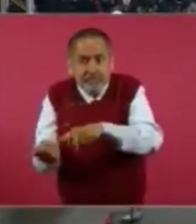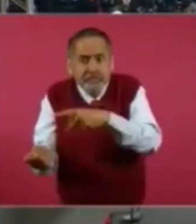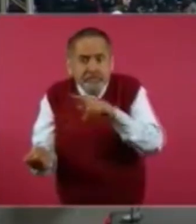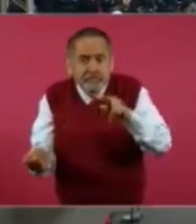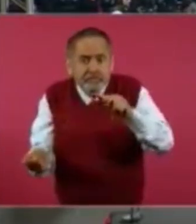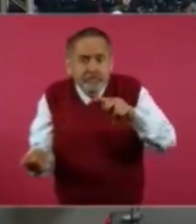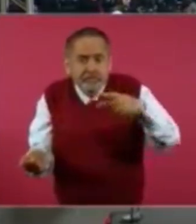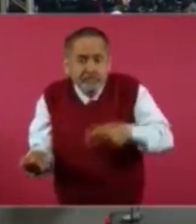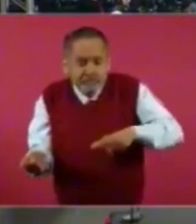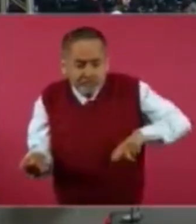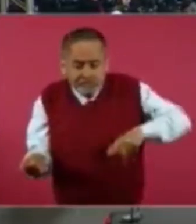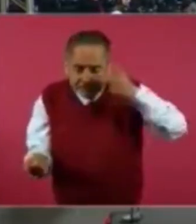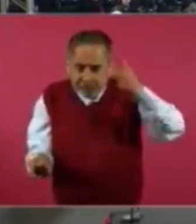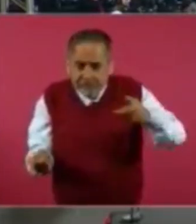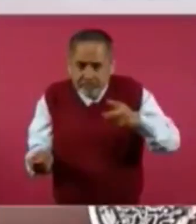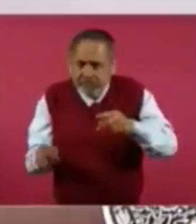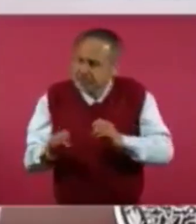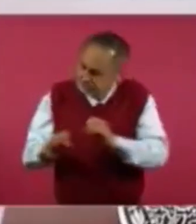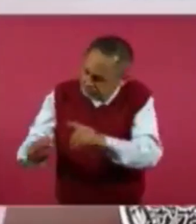es un timbre de orgullo eso,